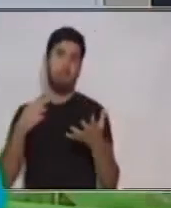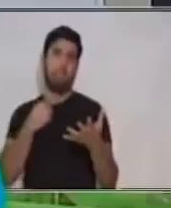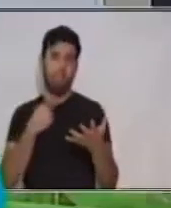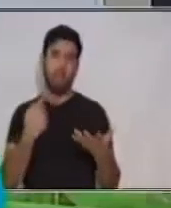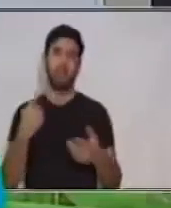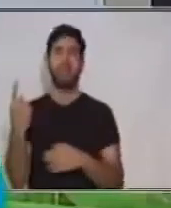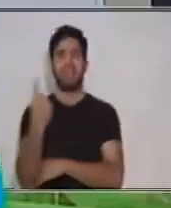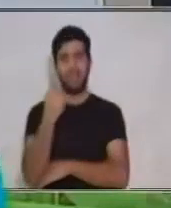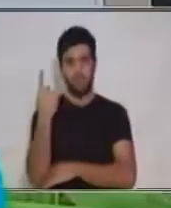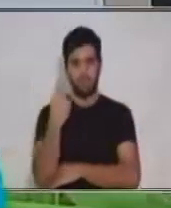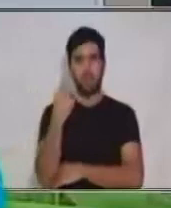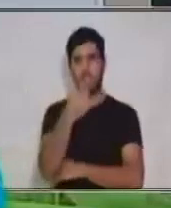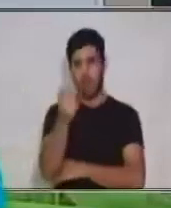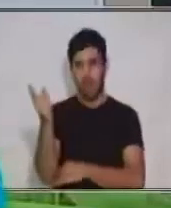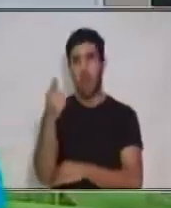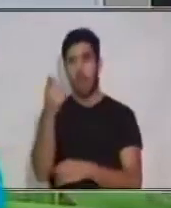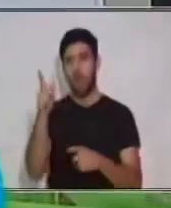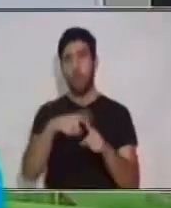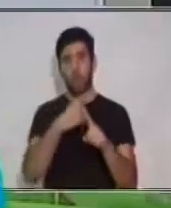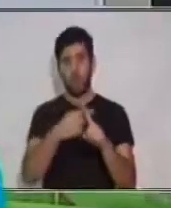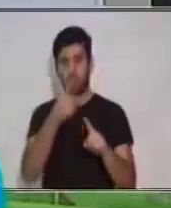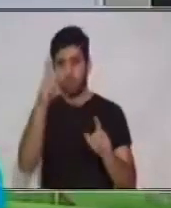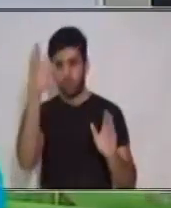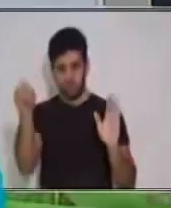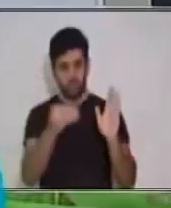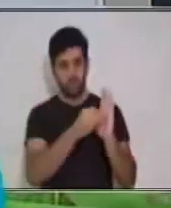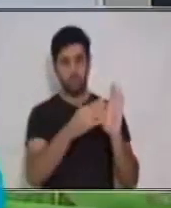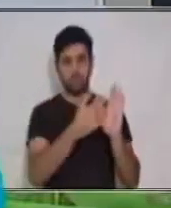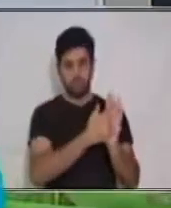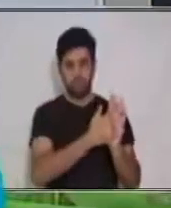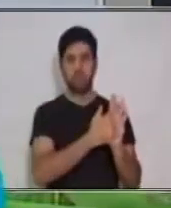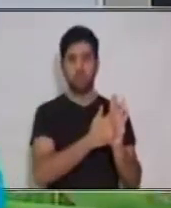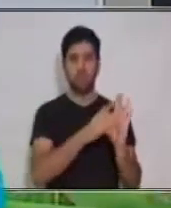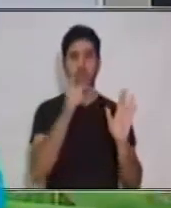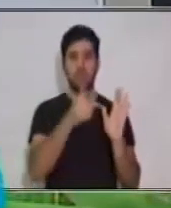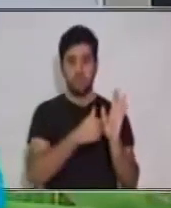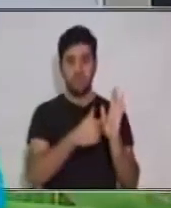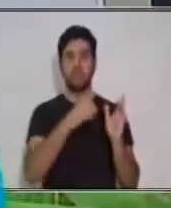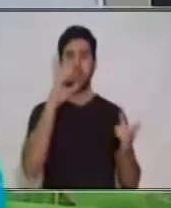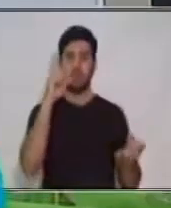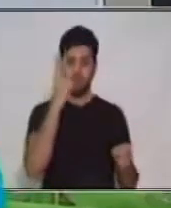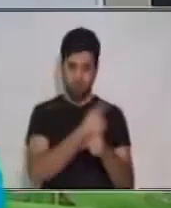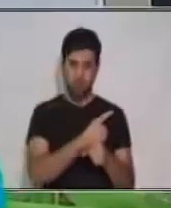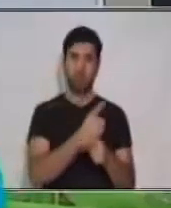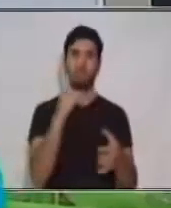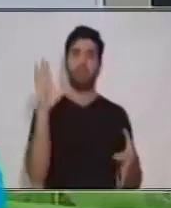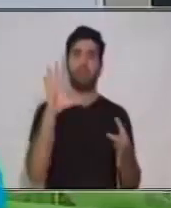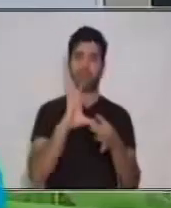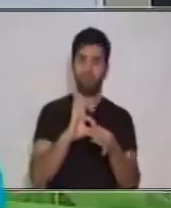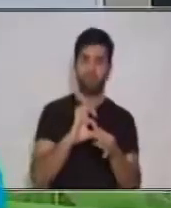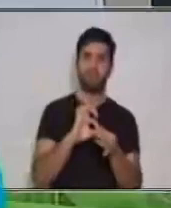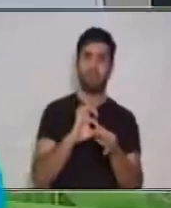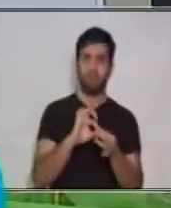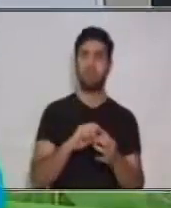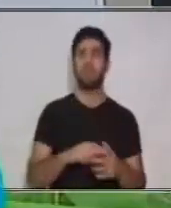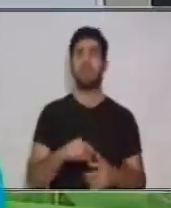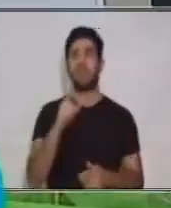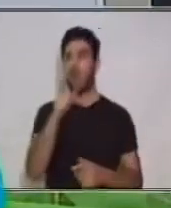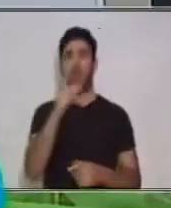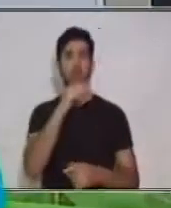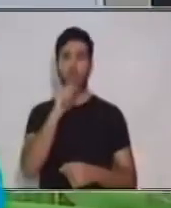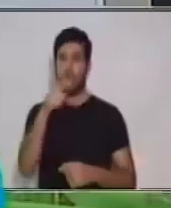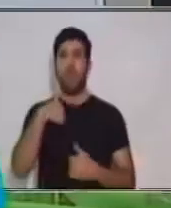importante que lo que registremos en la tabla sea coherente con lo que está en las encuestas. No